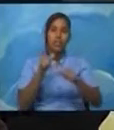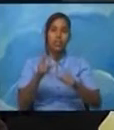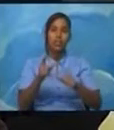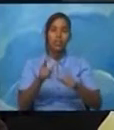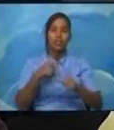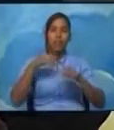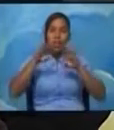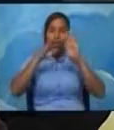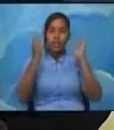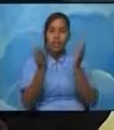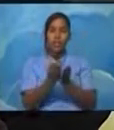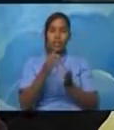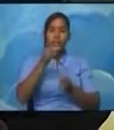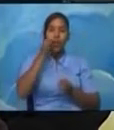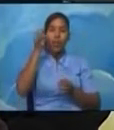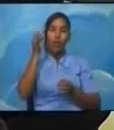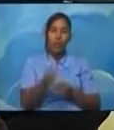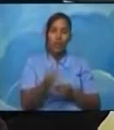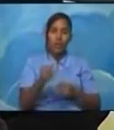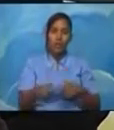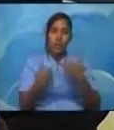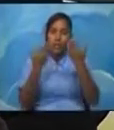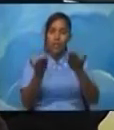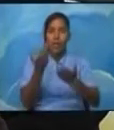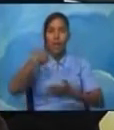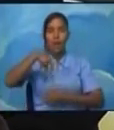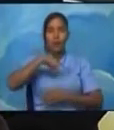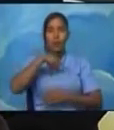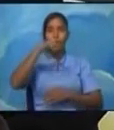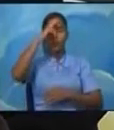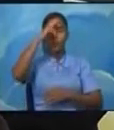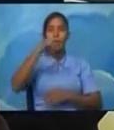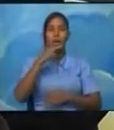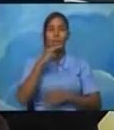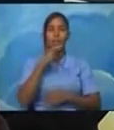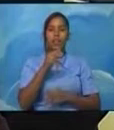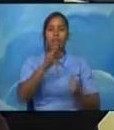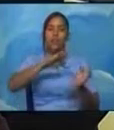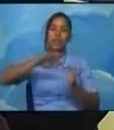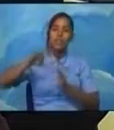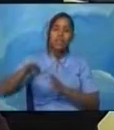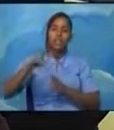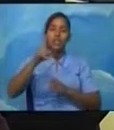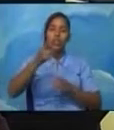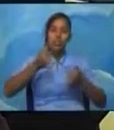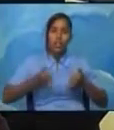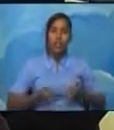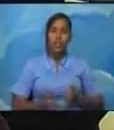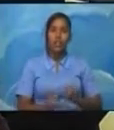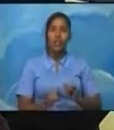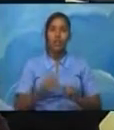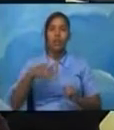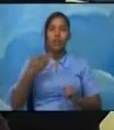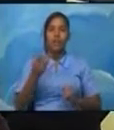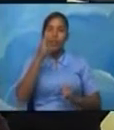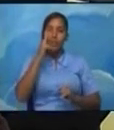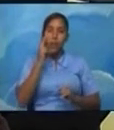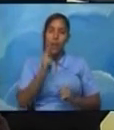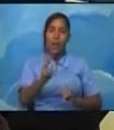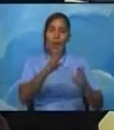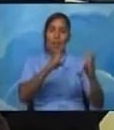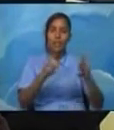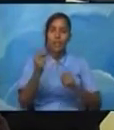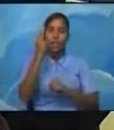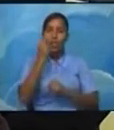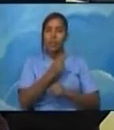buena tierra que juré que había de dar a vuestros padres, excepto Caleb, hijo de Jefone, él la verá,